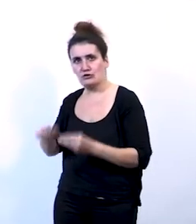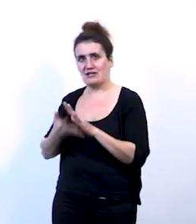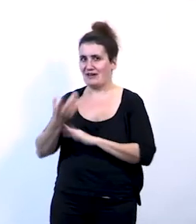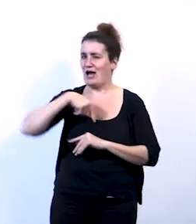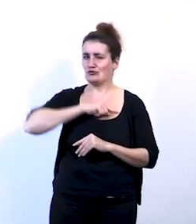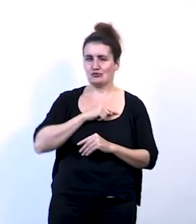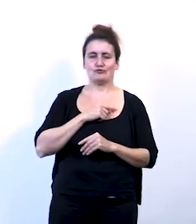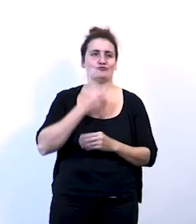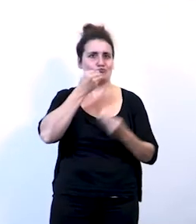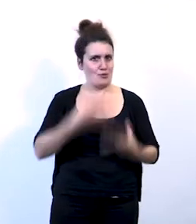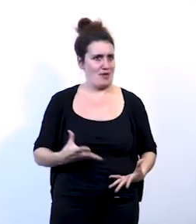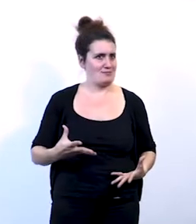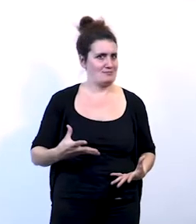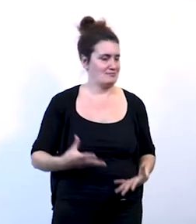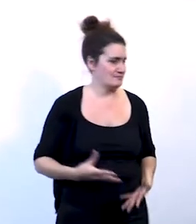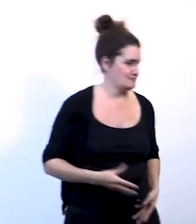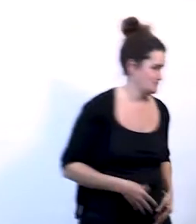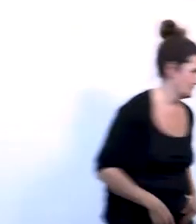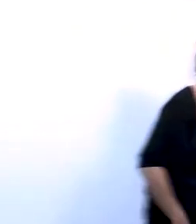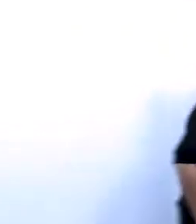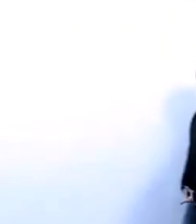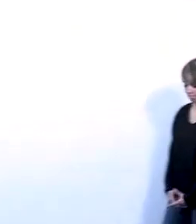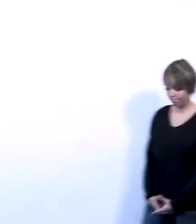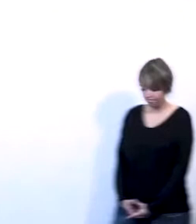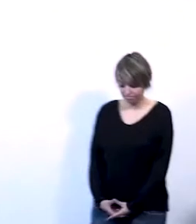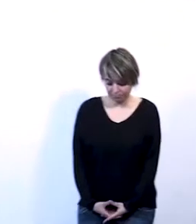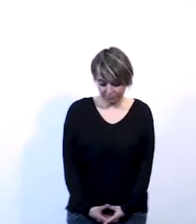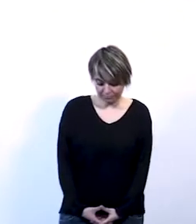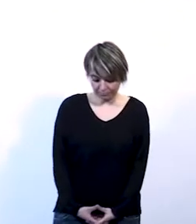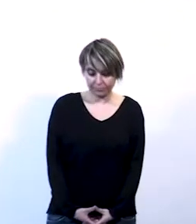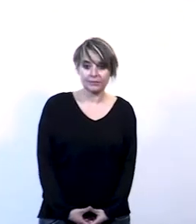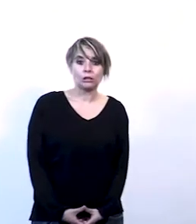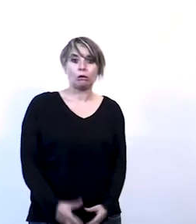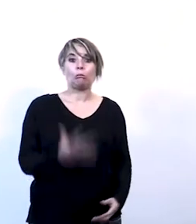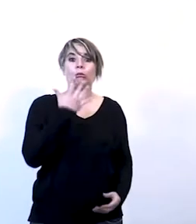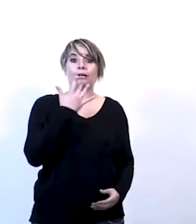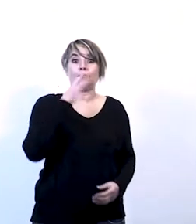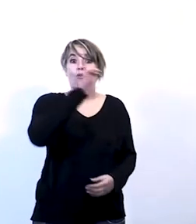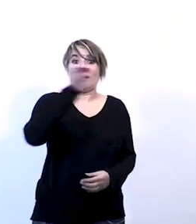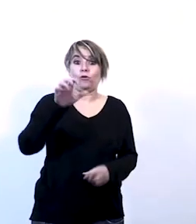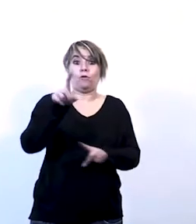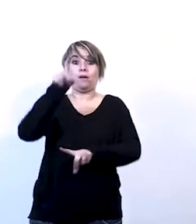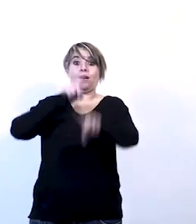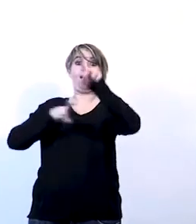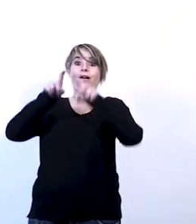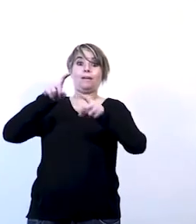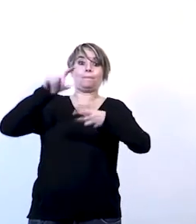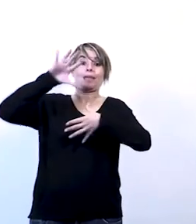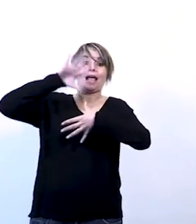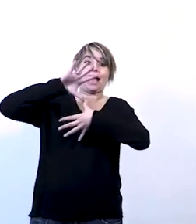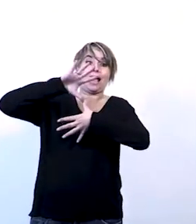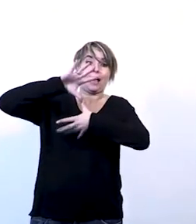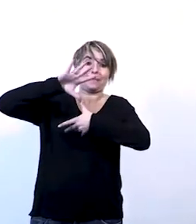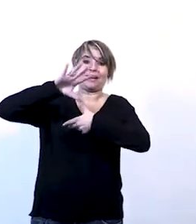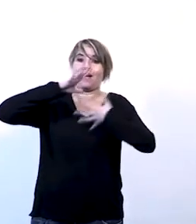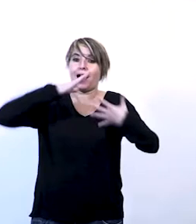que nos hacemos todas. Probablemente. Mientras en Europa vamos dando pasos para atrás, desde América Latina nos van a llegar desde